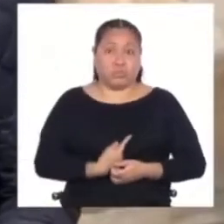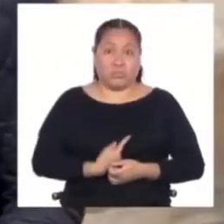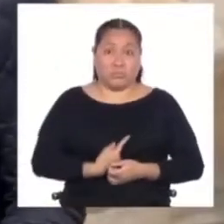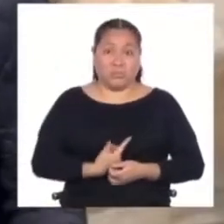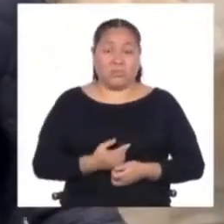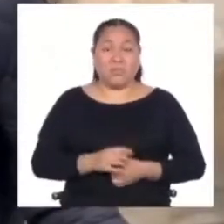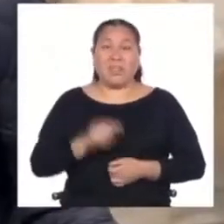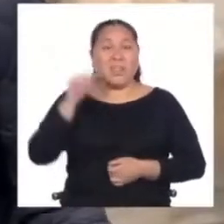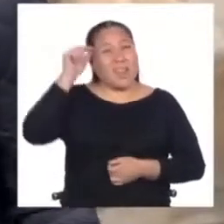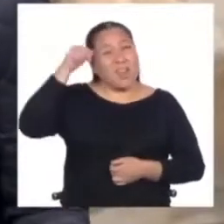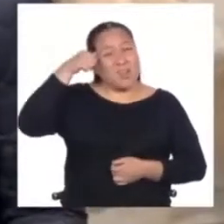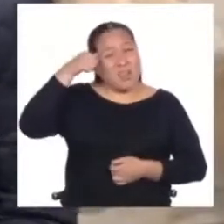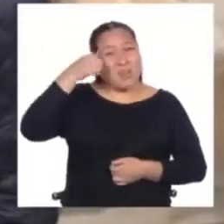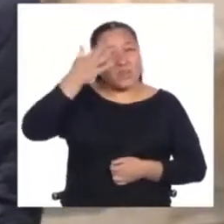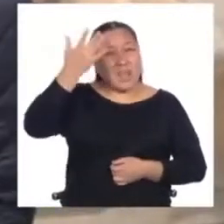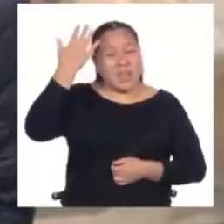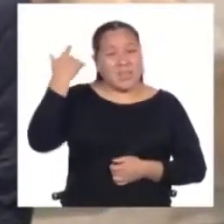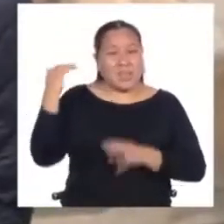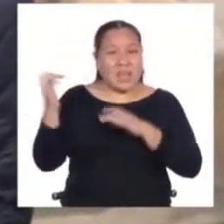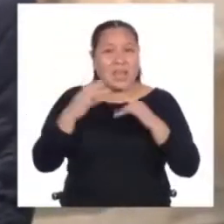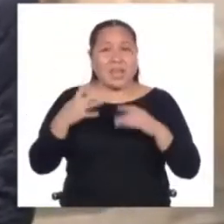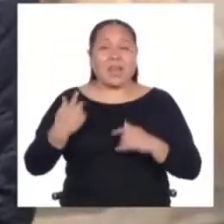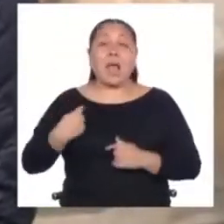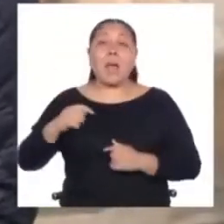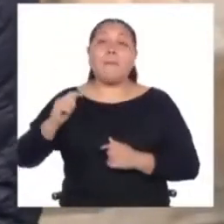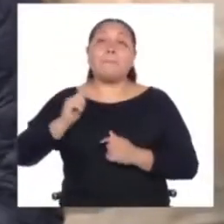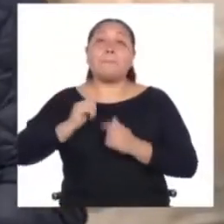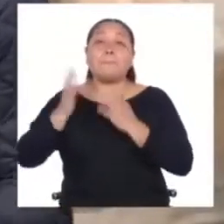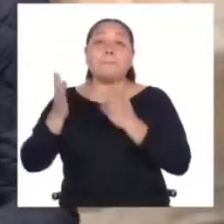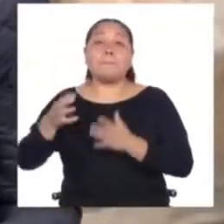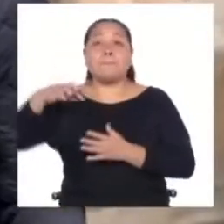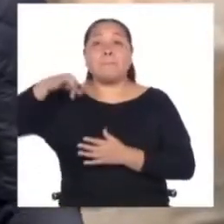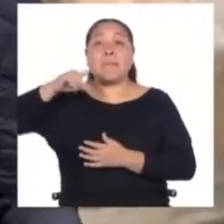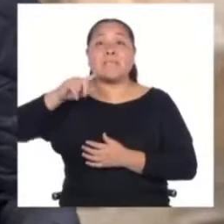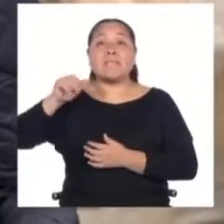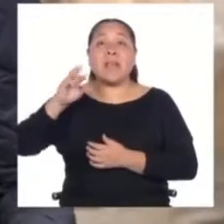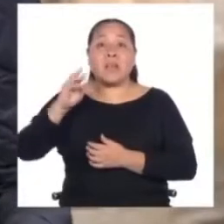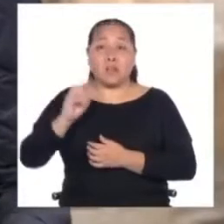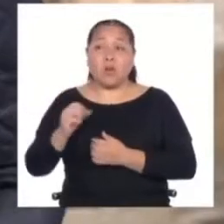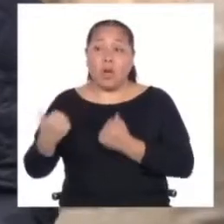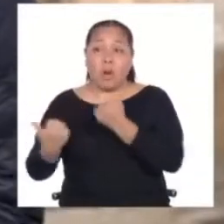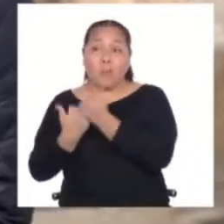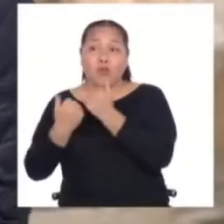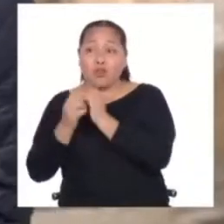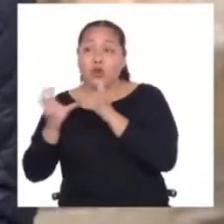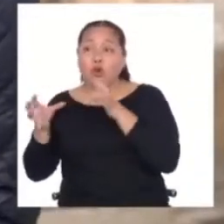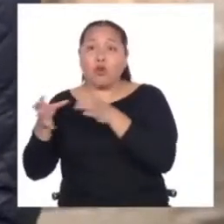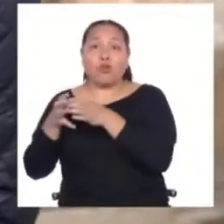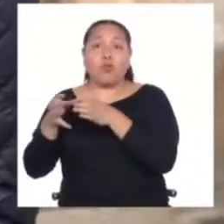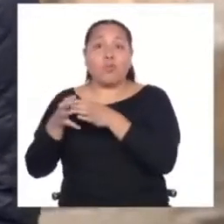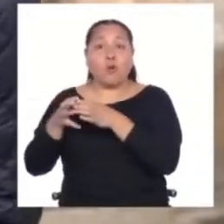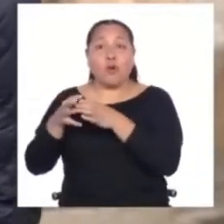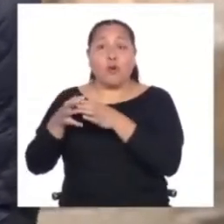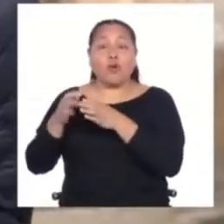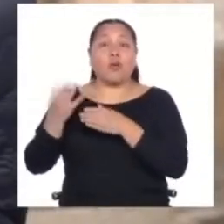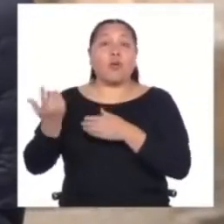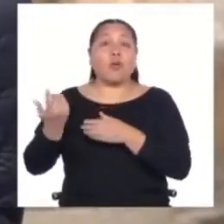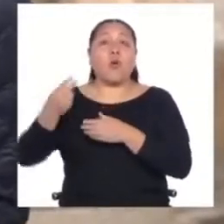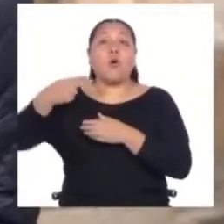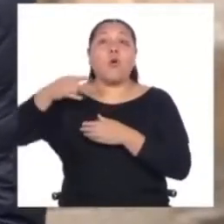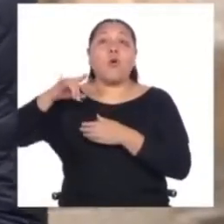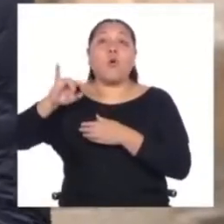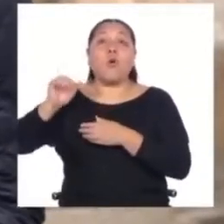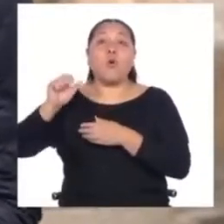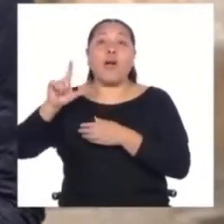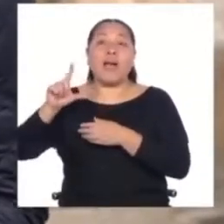Recordemos que en esta guerra Pizarro tuvo de aliados a los indios huaylas, pero no solamente a ellos, sino también a indios de otras zonas